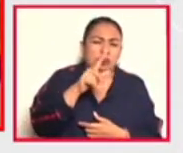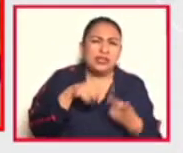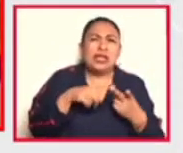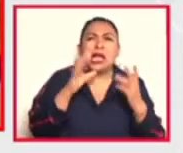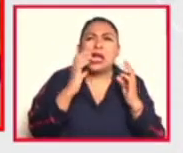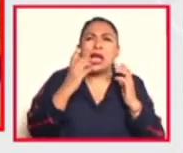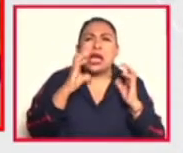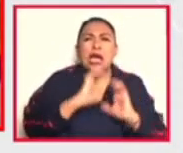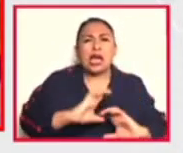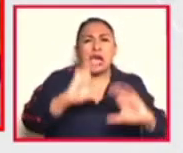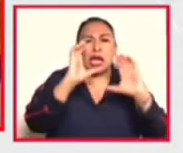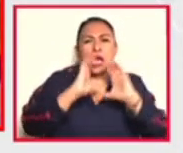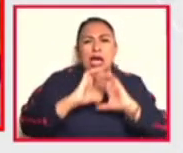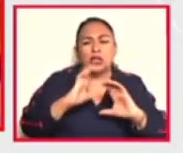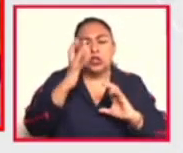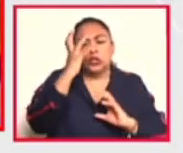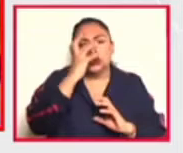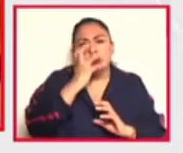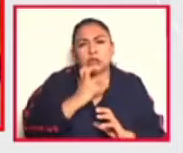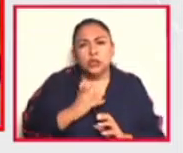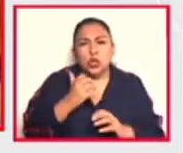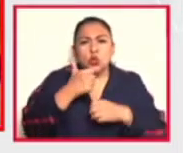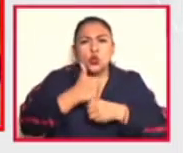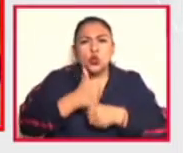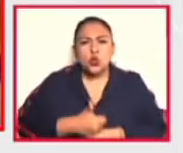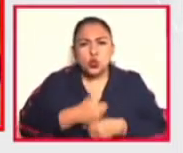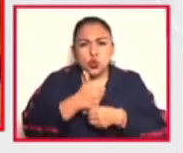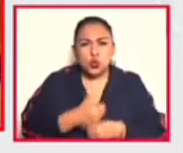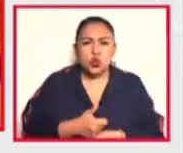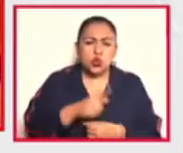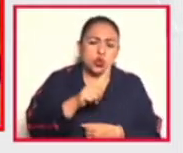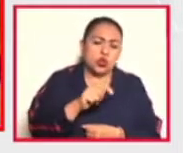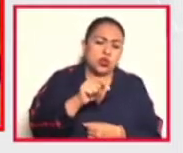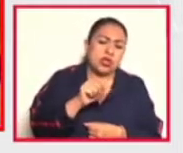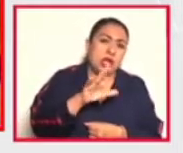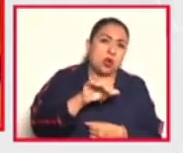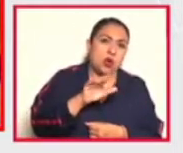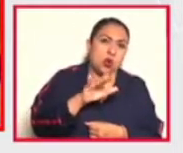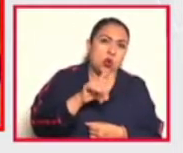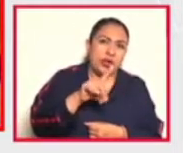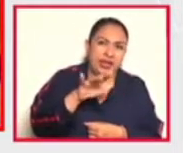los cantos de lamentación. Tlacolcuicat, por ejemplo, eran, digamos,